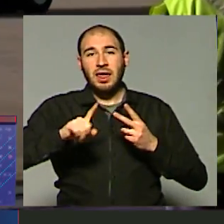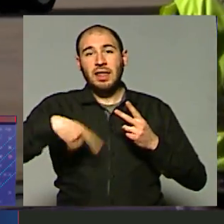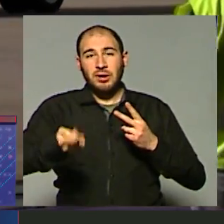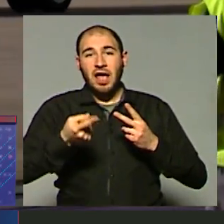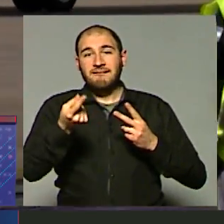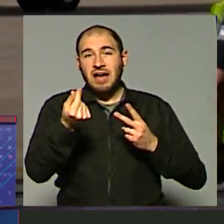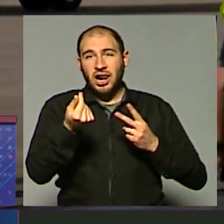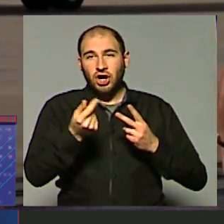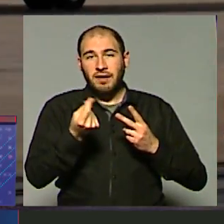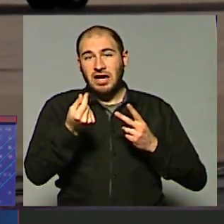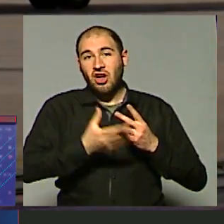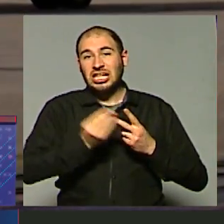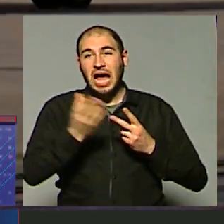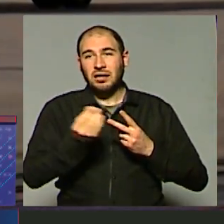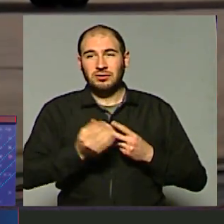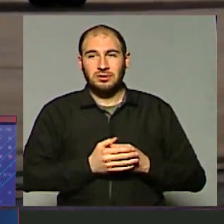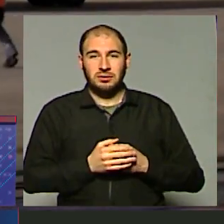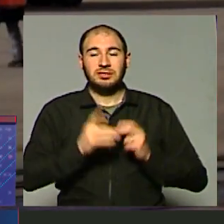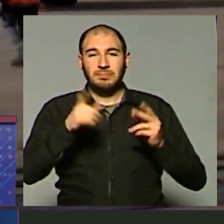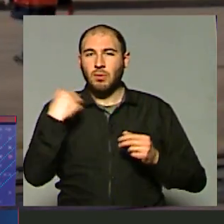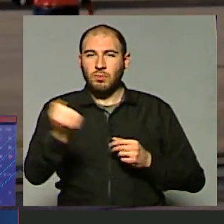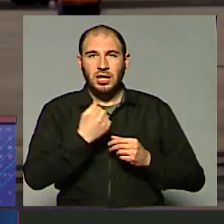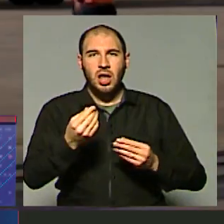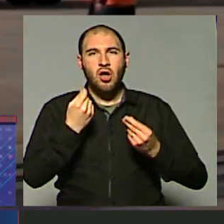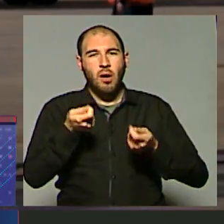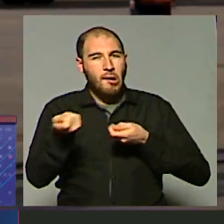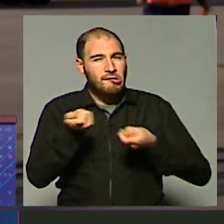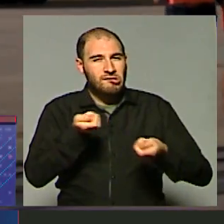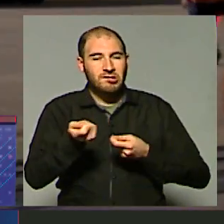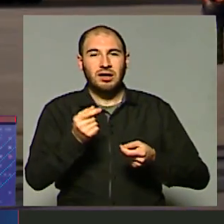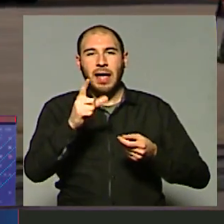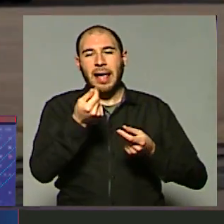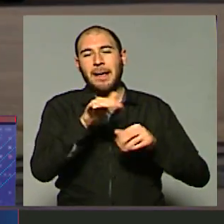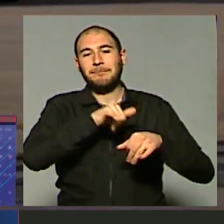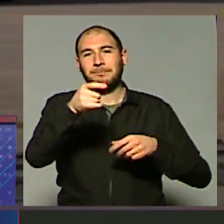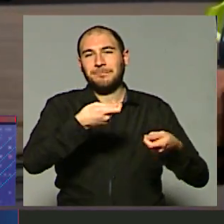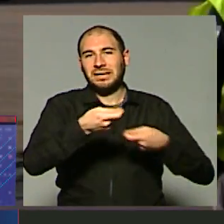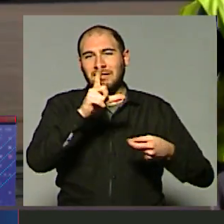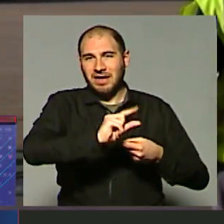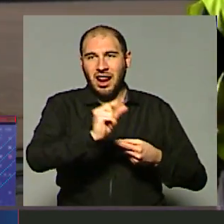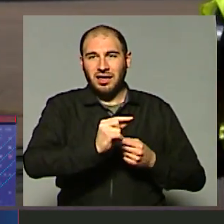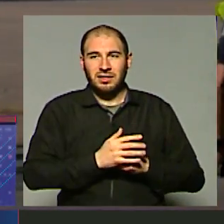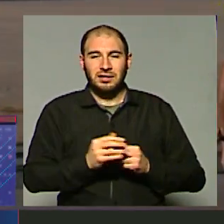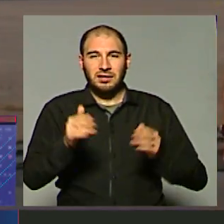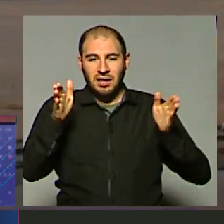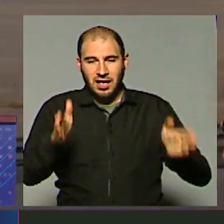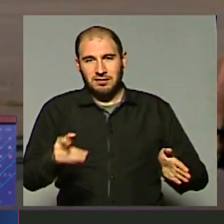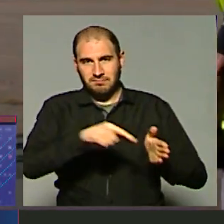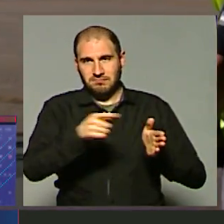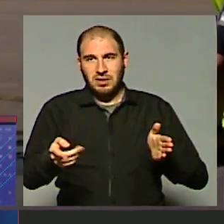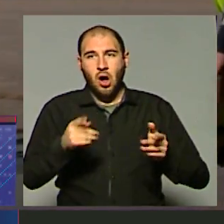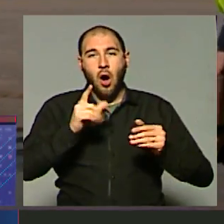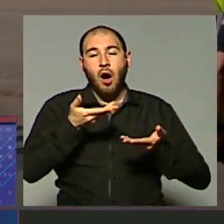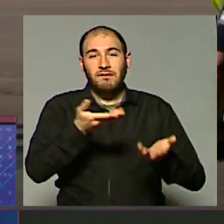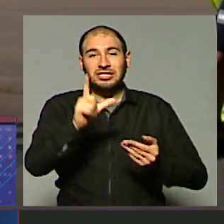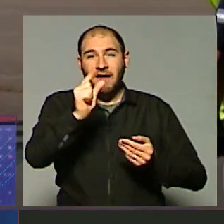el valor, el costo que tiene y fundamentalmente cómo han jugado las low cost en este espectro en particular,